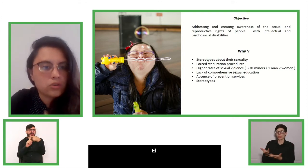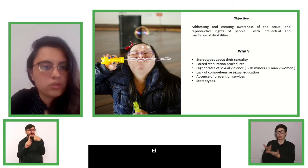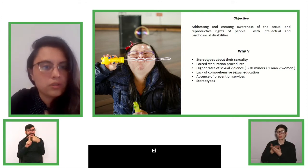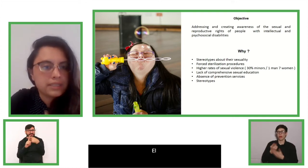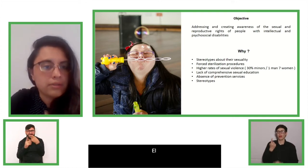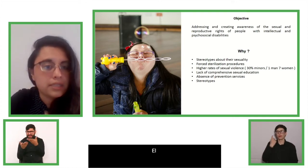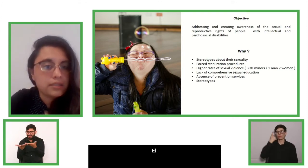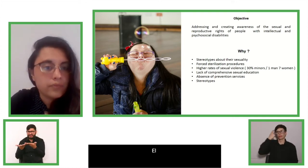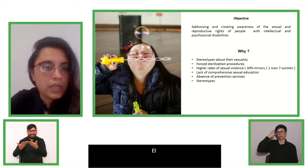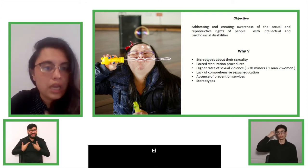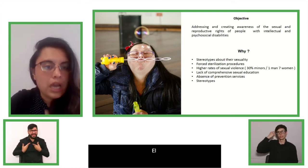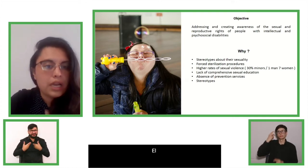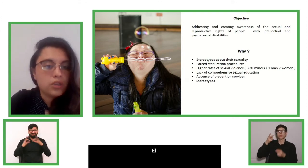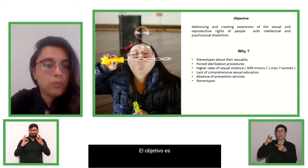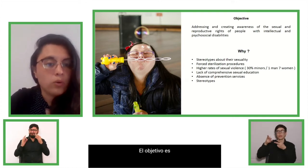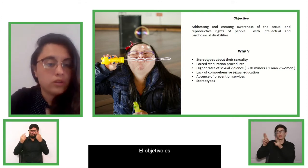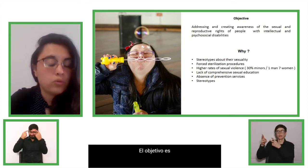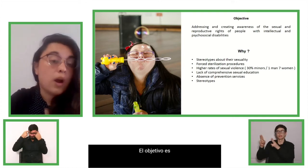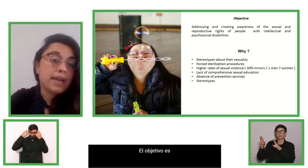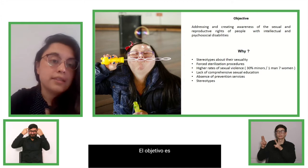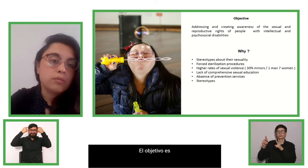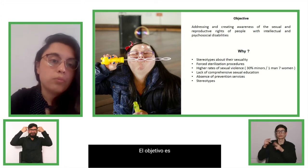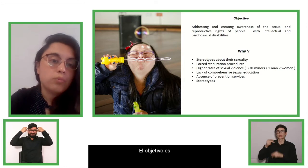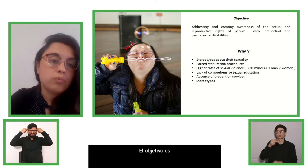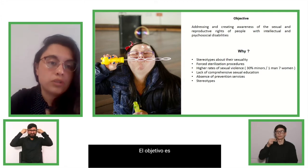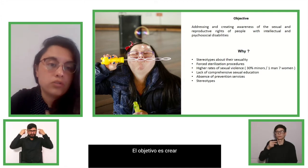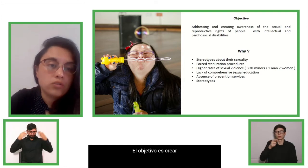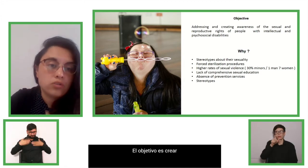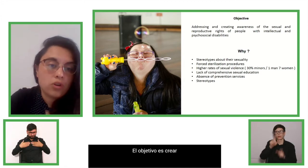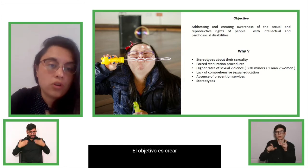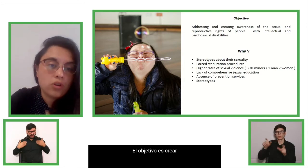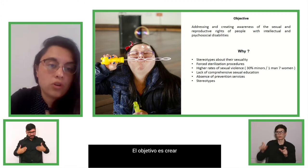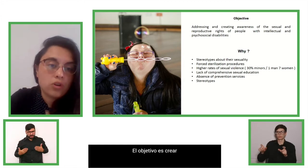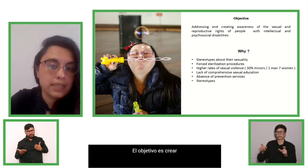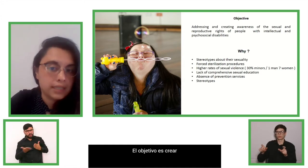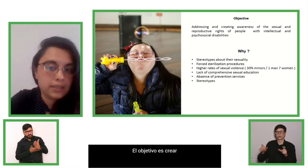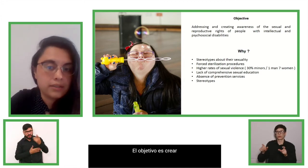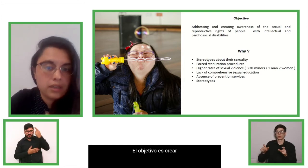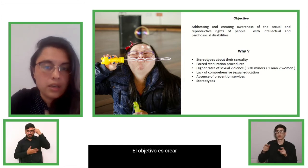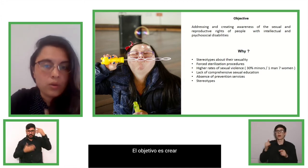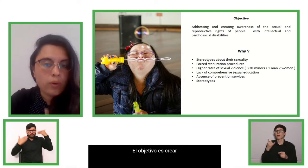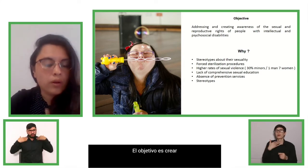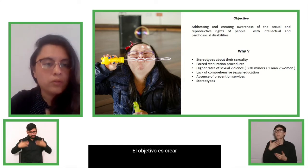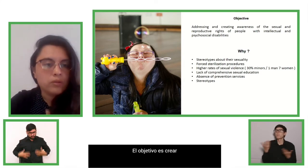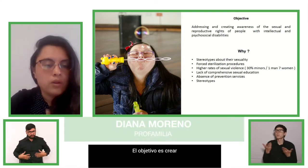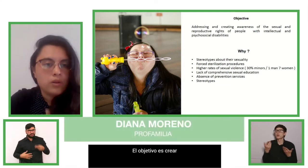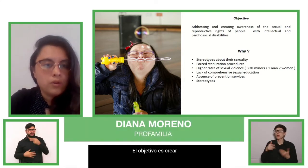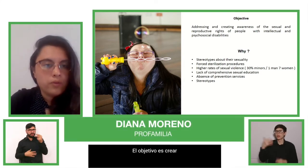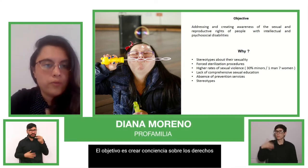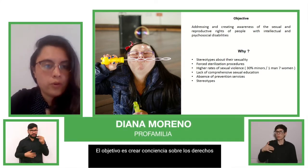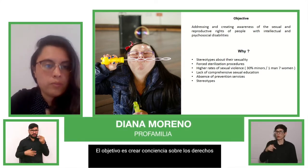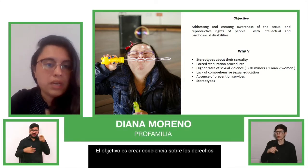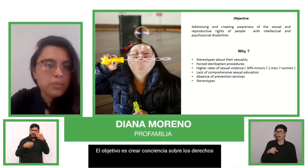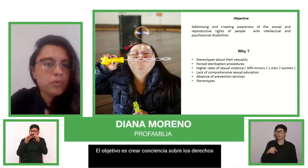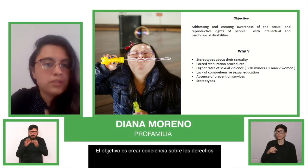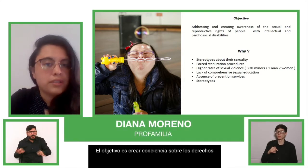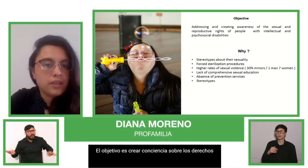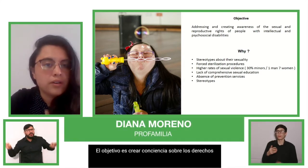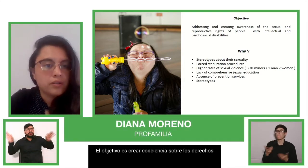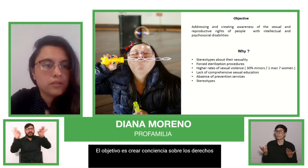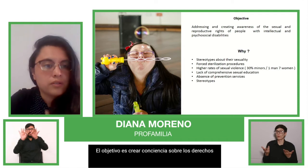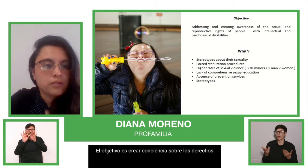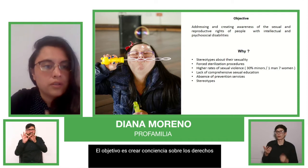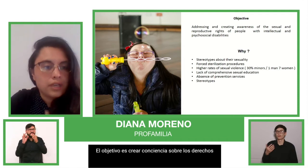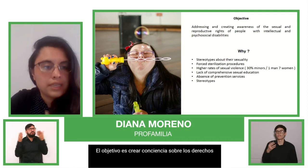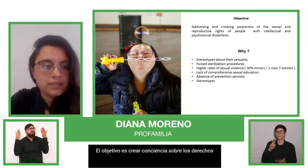los derechos sexuales reproductivos de personas con discapacidades intelectuales y psicosociales. ¿Y por qué es importante hablar de esto? Bueno,